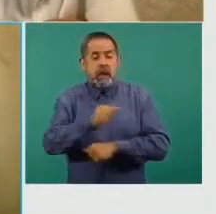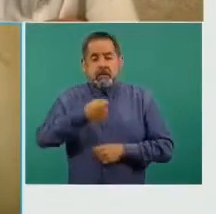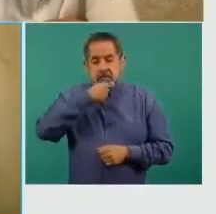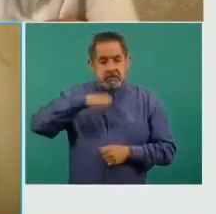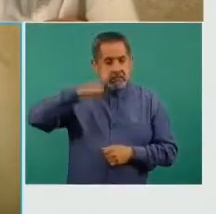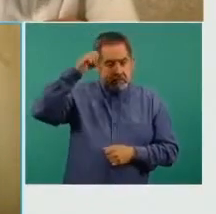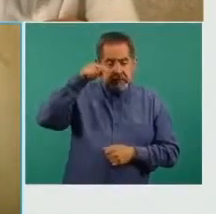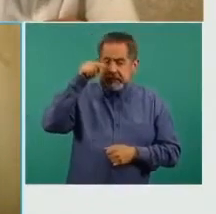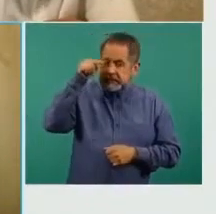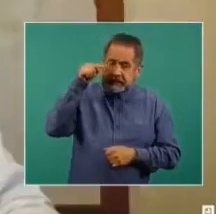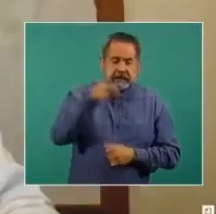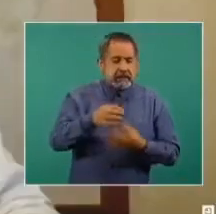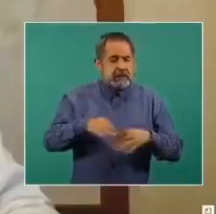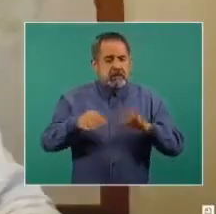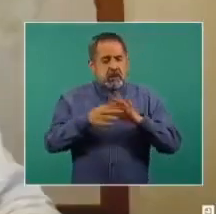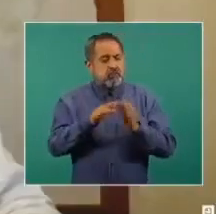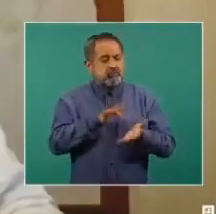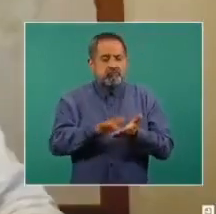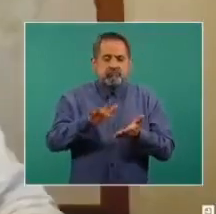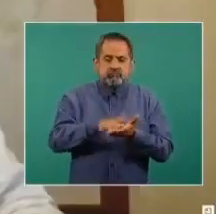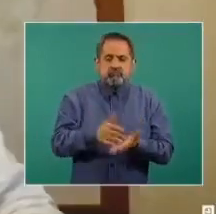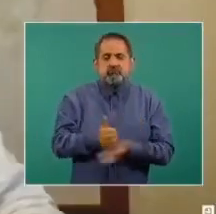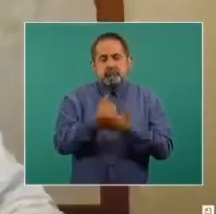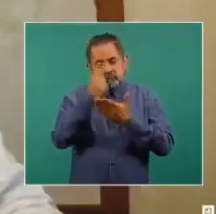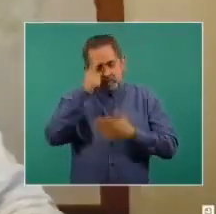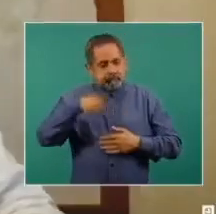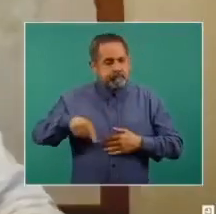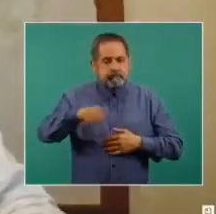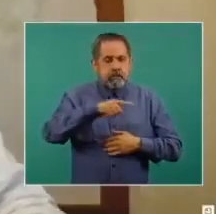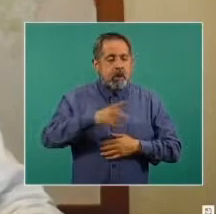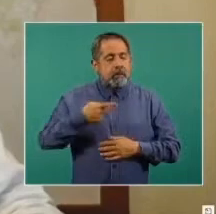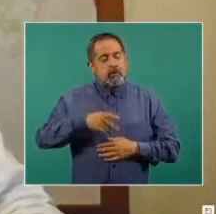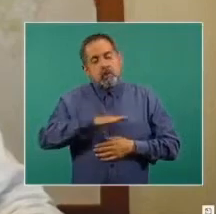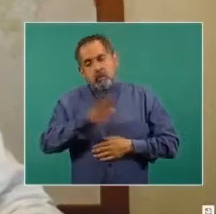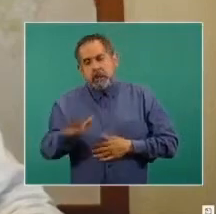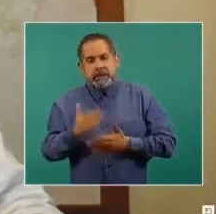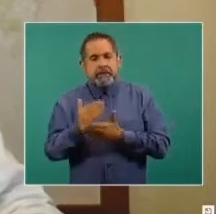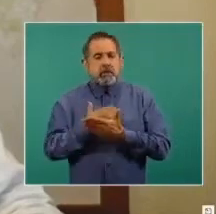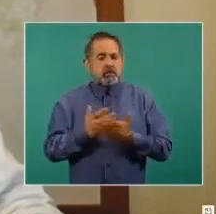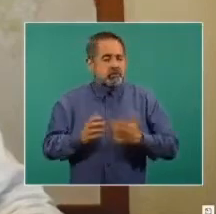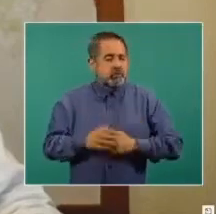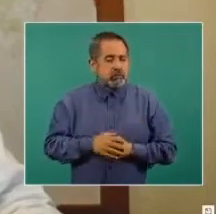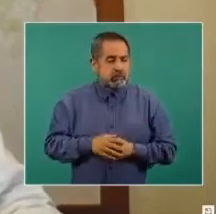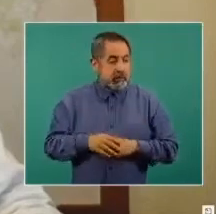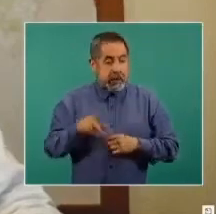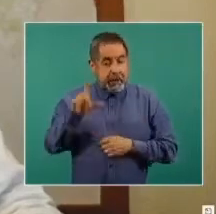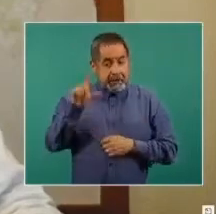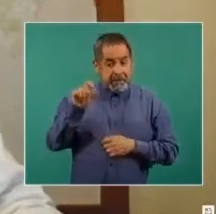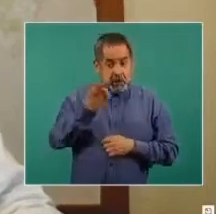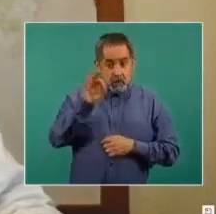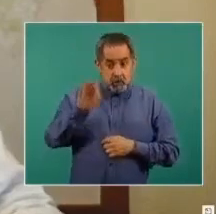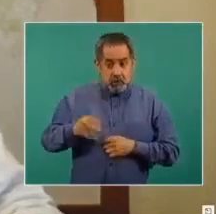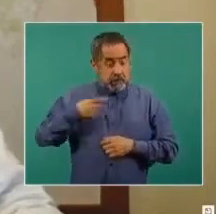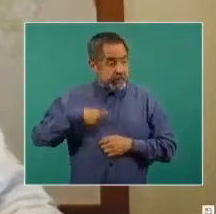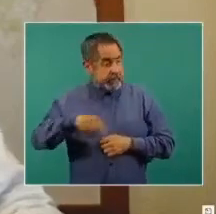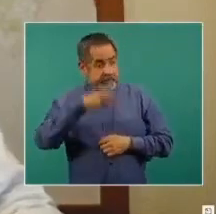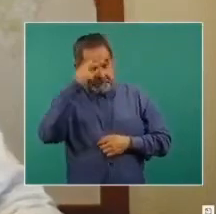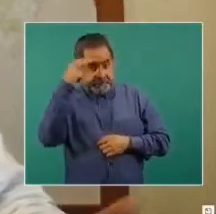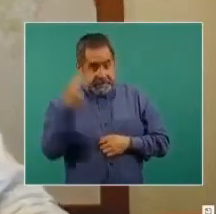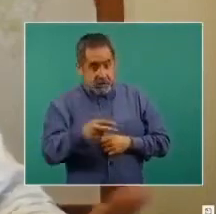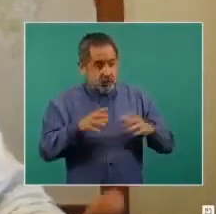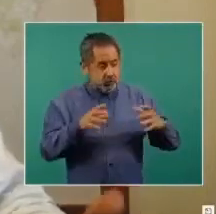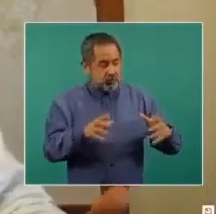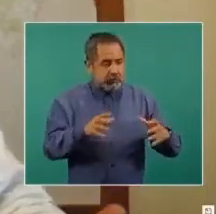mayores fundamentalmente va a contribuir a reducir la mortalidad. Cuando logremos vacunar 20% de las y los